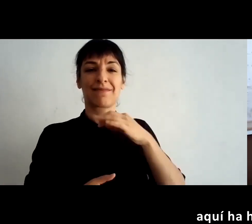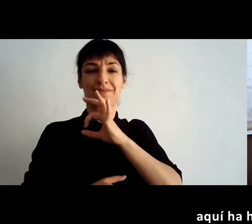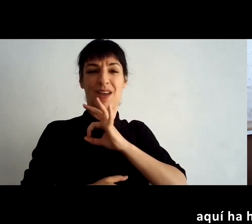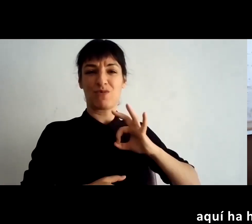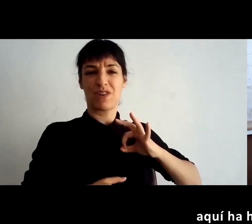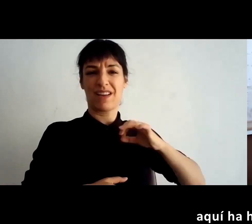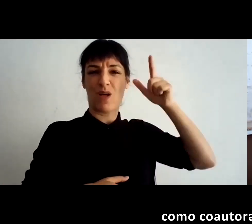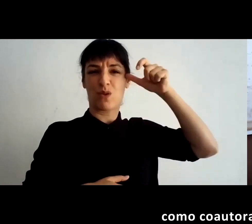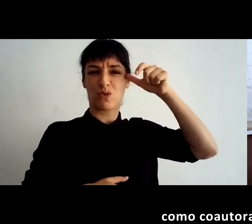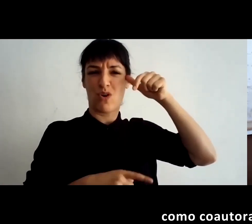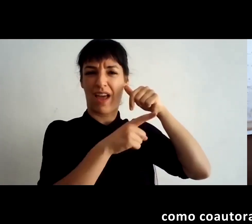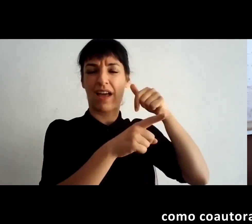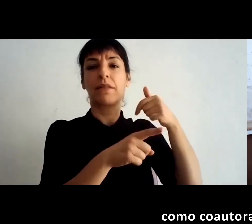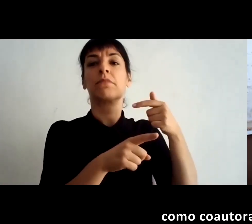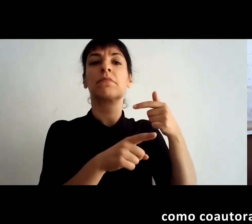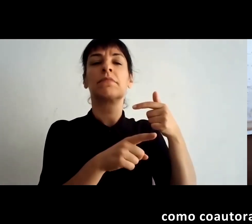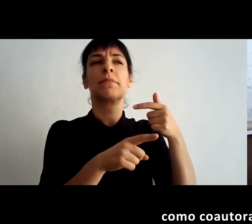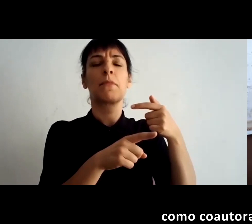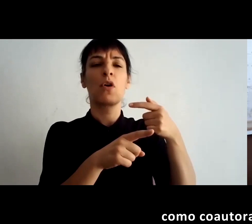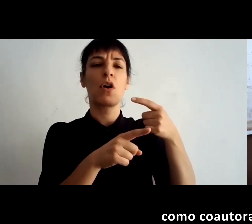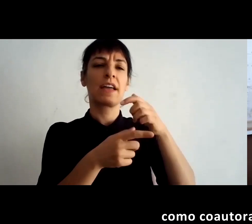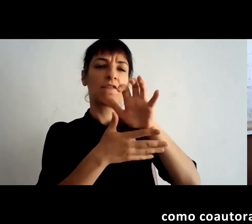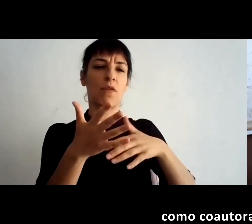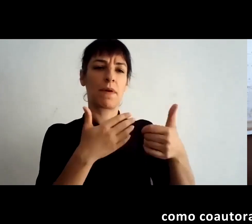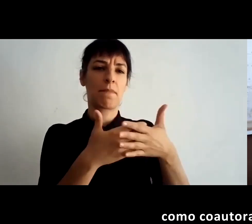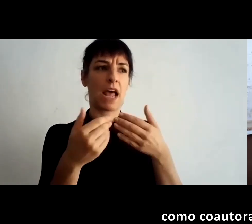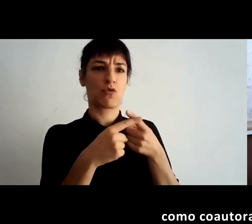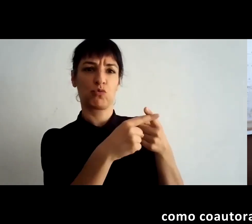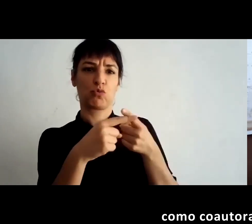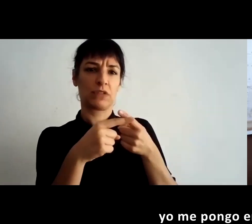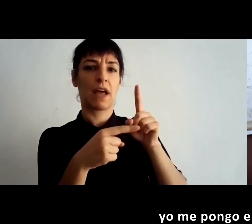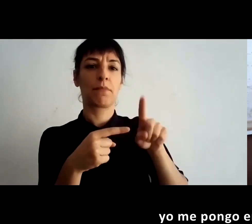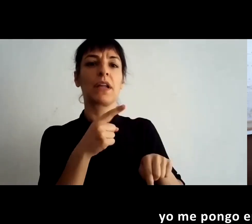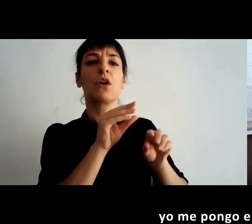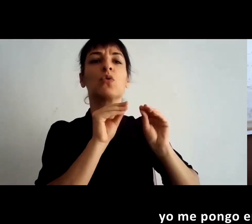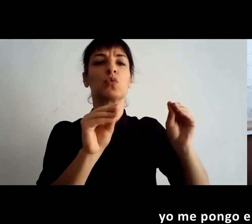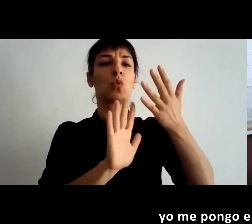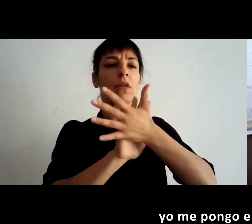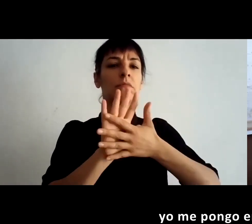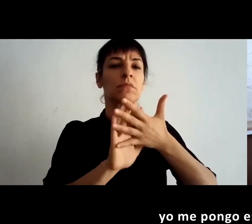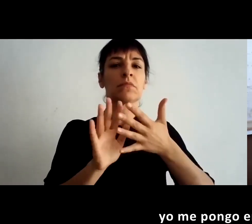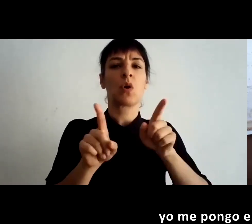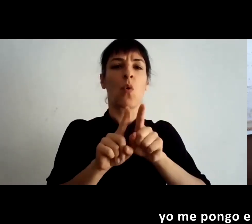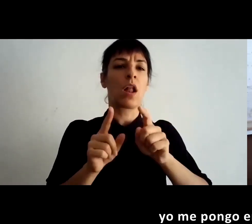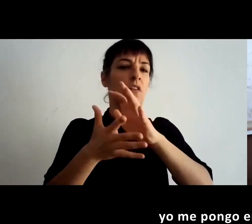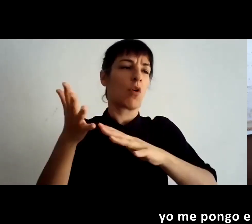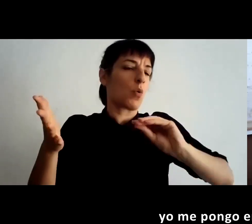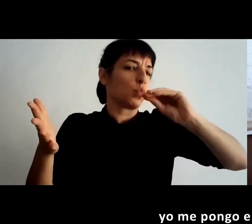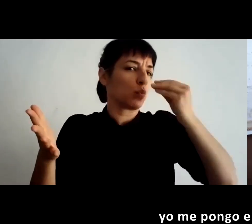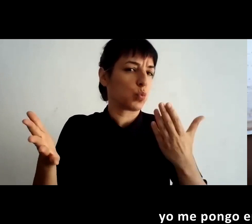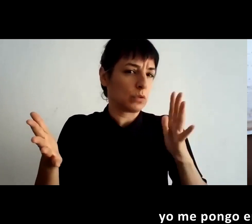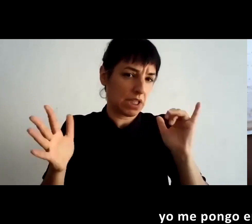parte coautora del informe y evidentemente lo ha hecho en términos elogiosos. Yo me pongo en la situación de un